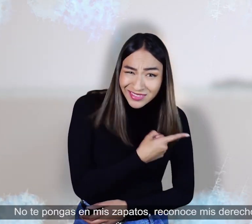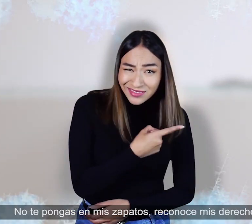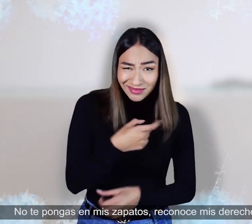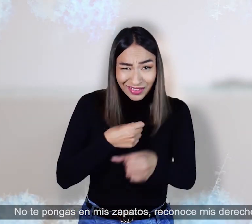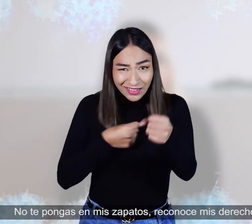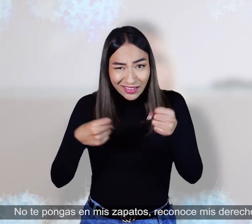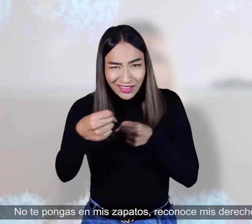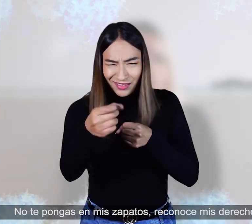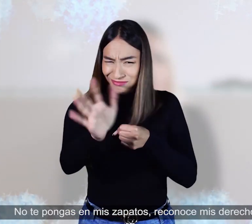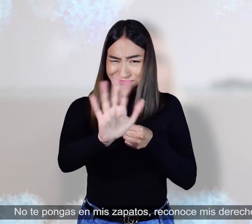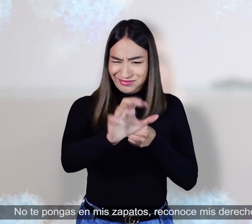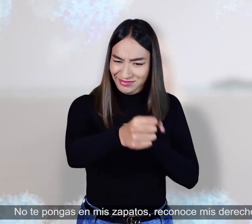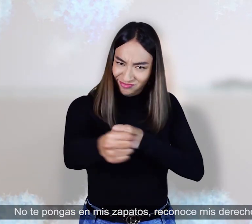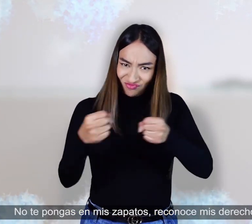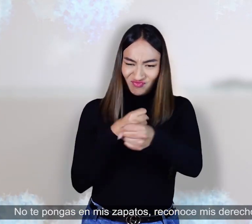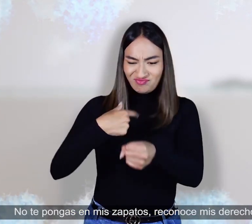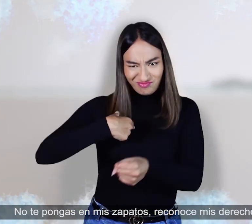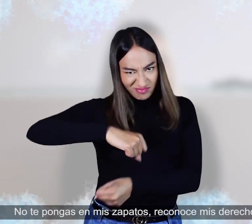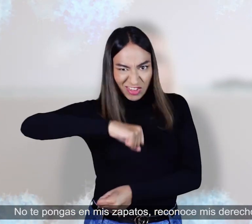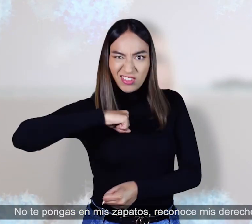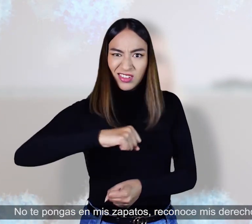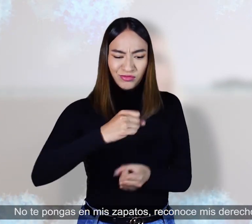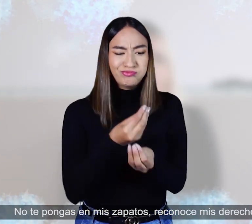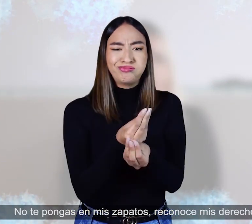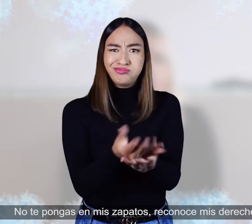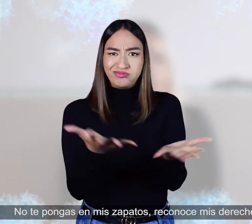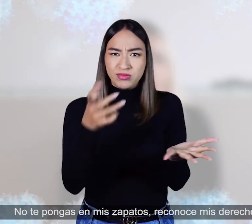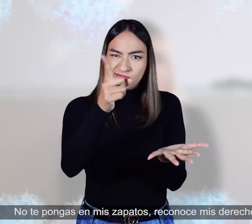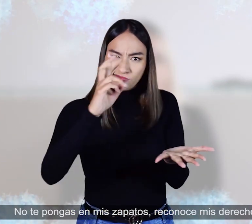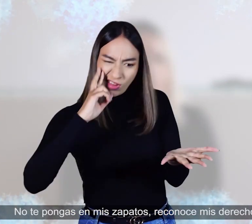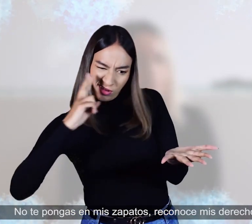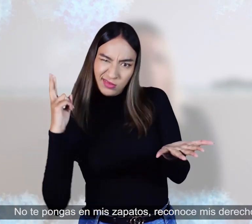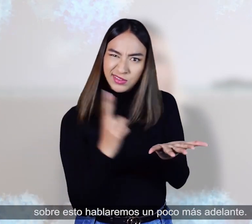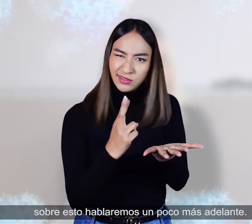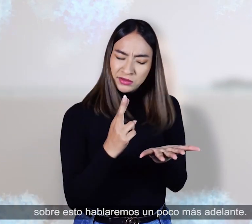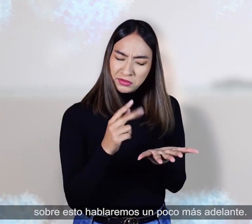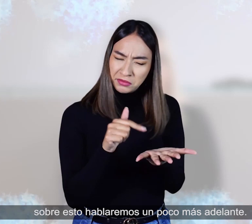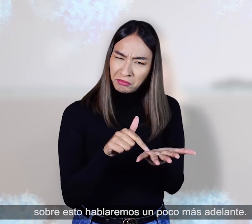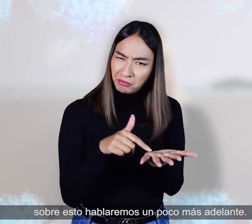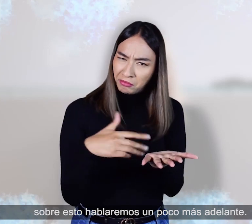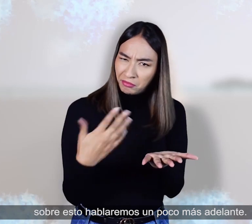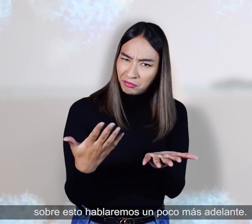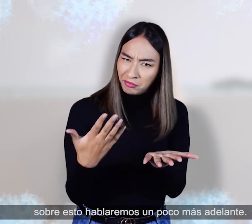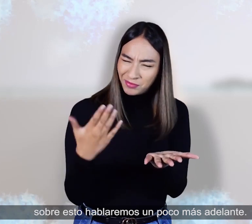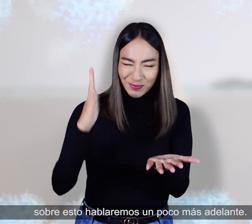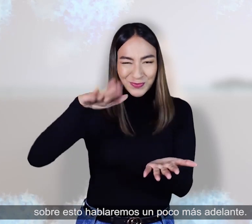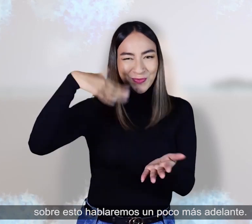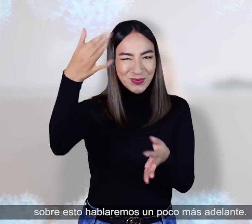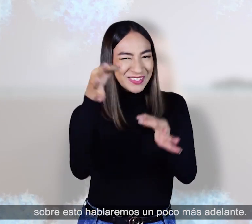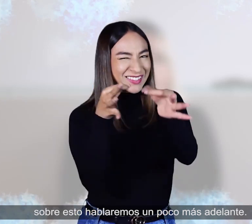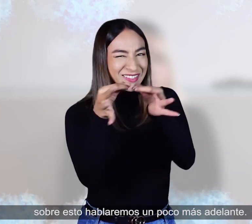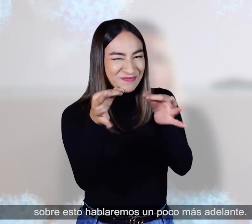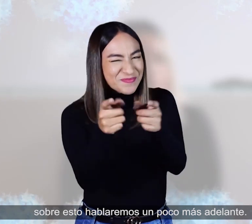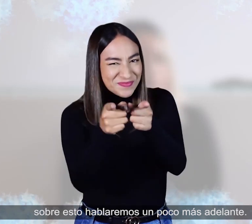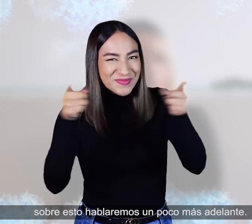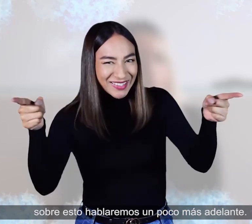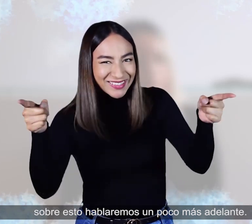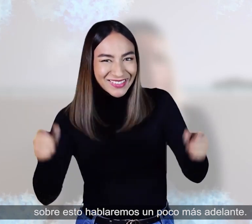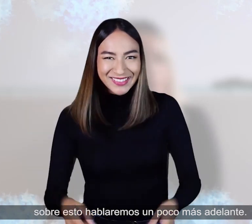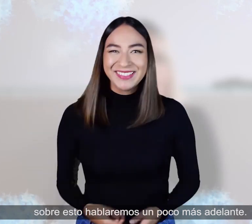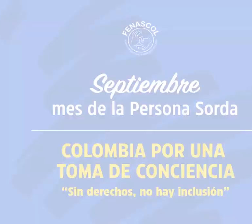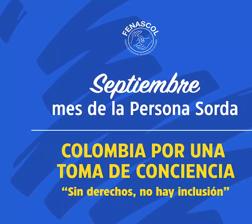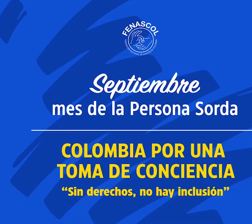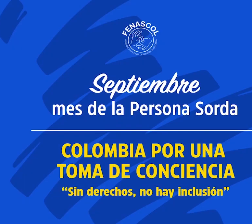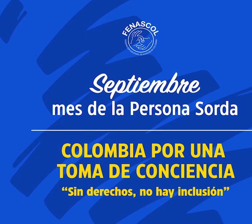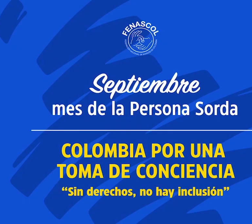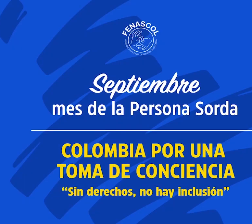No te pongas en mis zapatos. Reconoce mis derechos. Sobre esto hablaremos un poco más adelante.